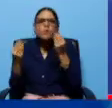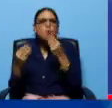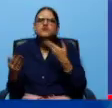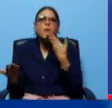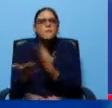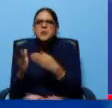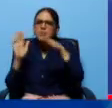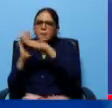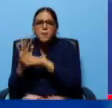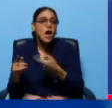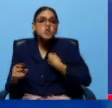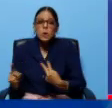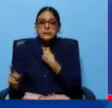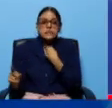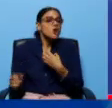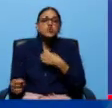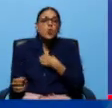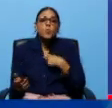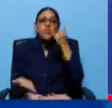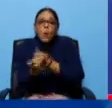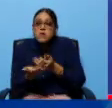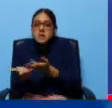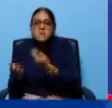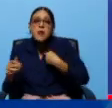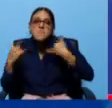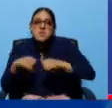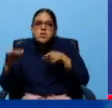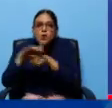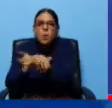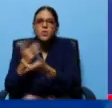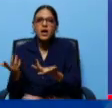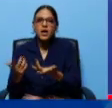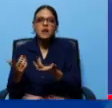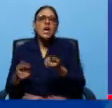Entonces mucha gente no lo tenía y no podía inscribir a sus muchachos. Claro. O sea,